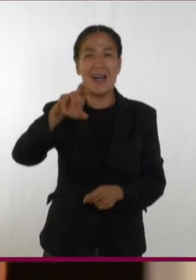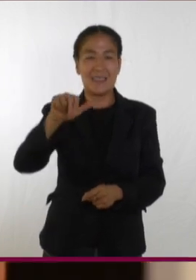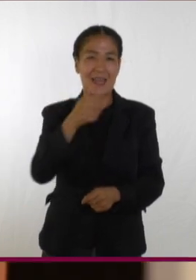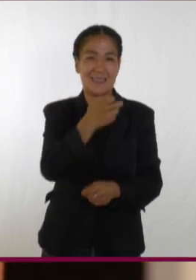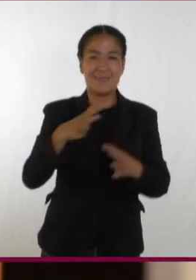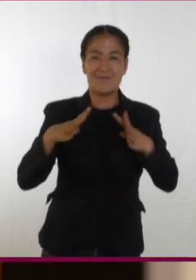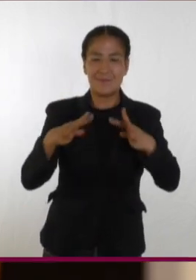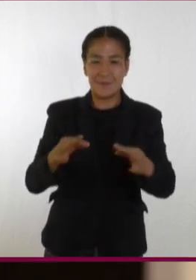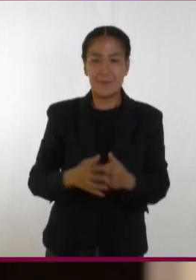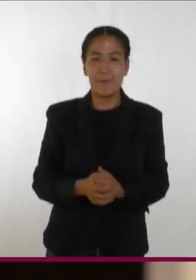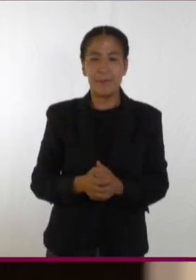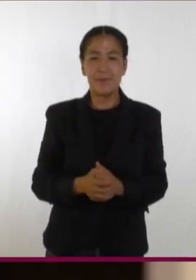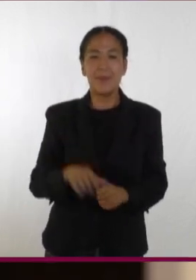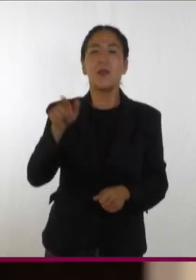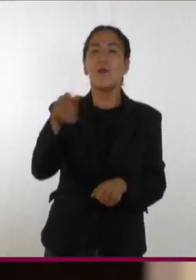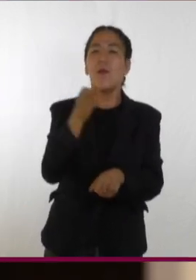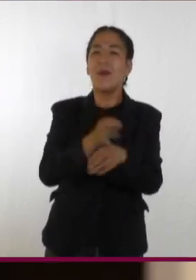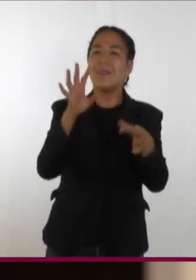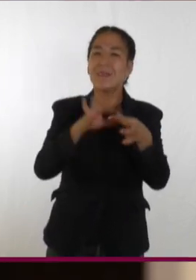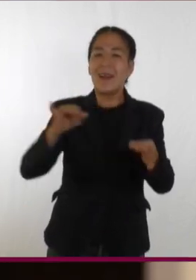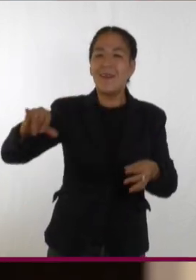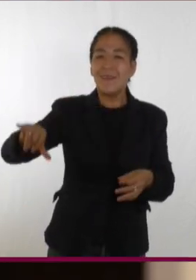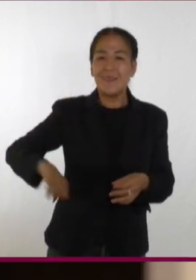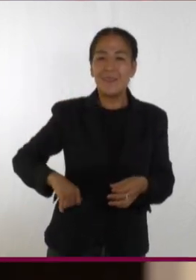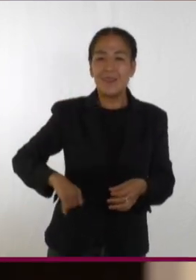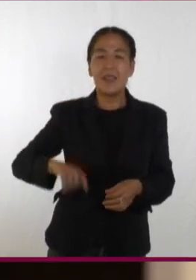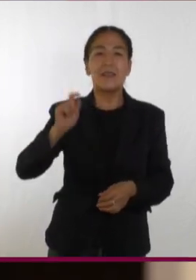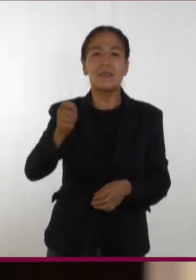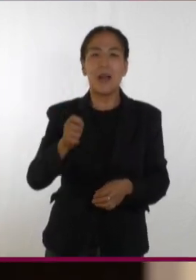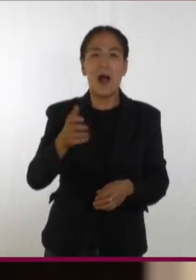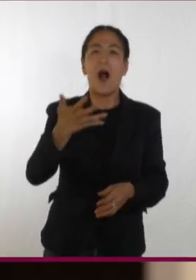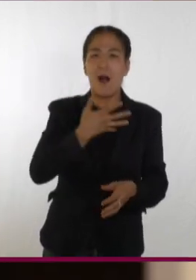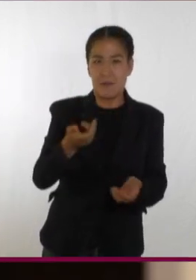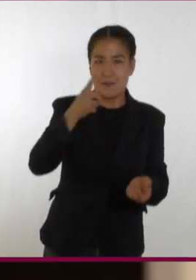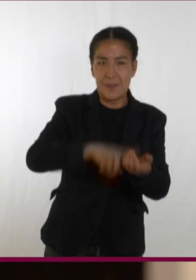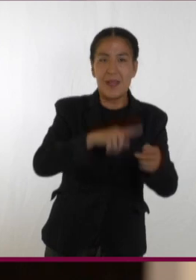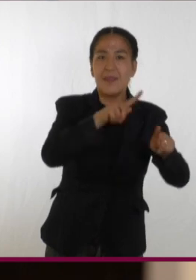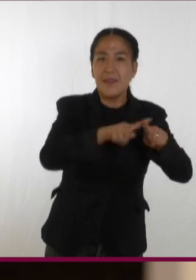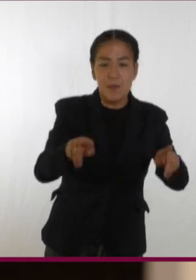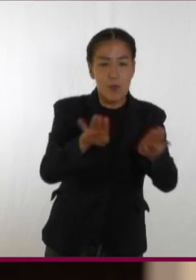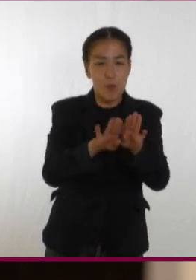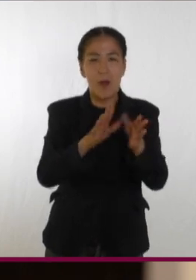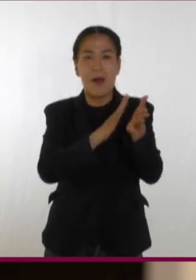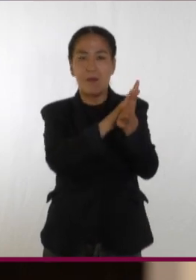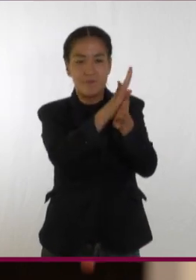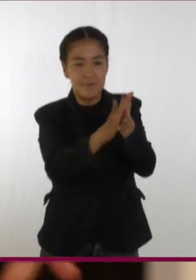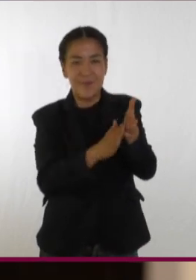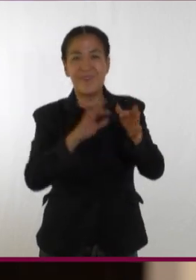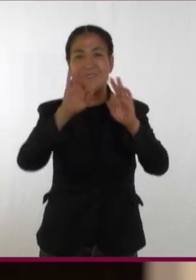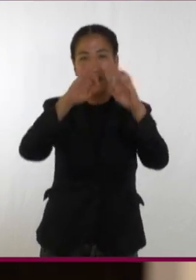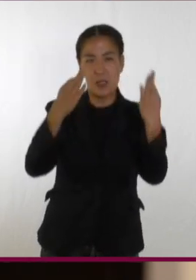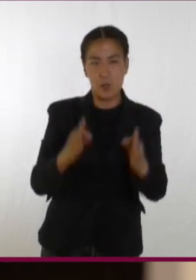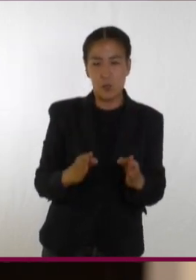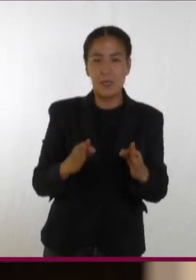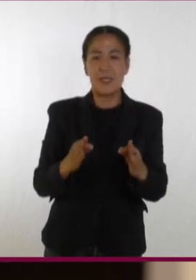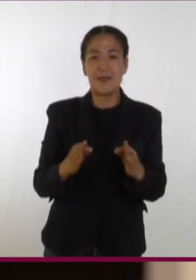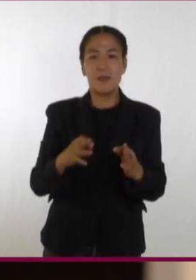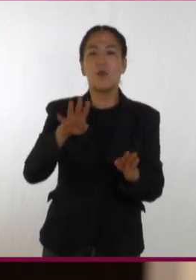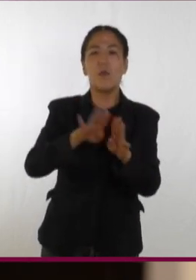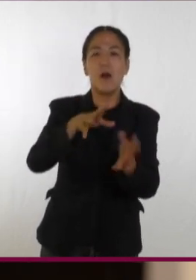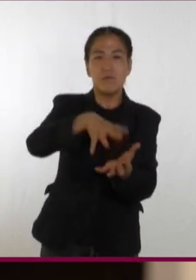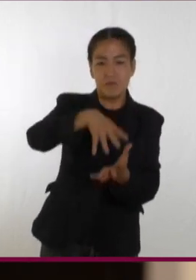concepto. Ok, y ahorita que estábamos hablando muy interesantemente existe una diferencia entre calcular área